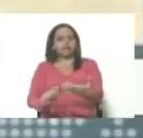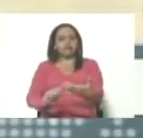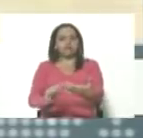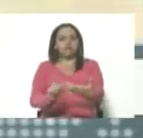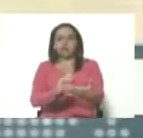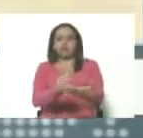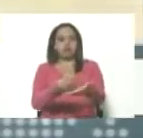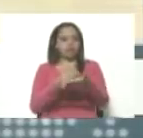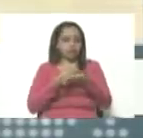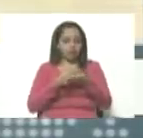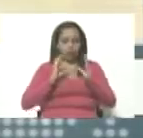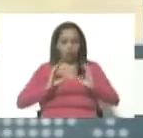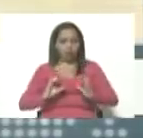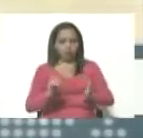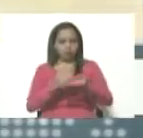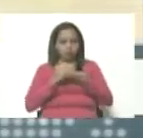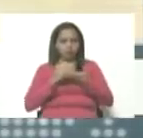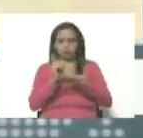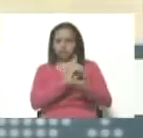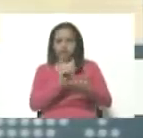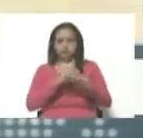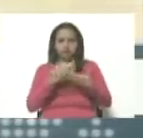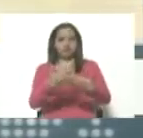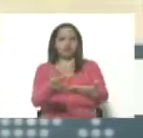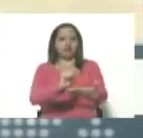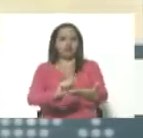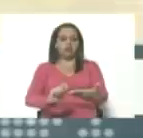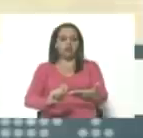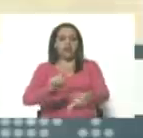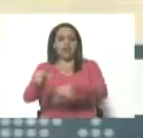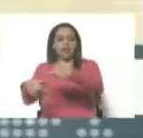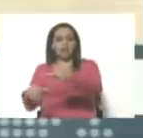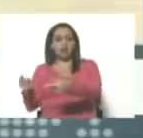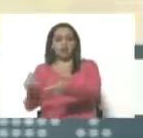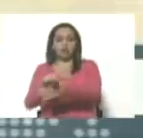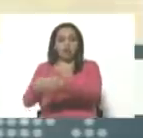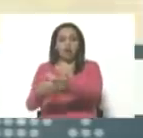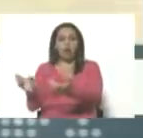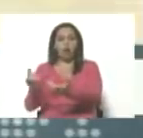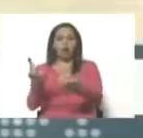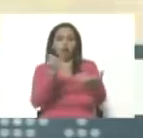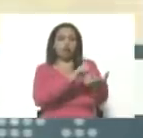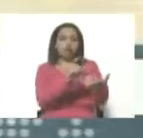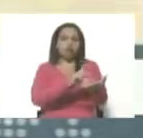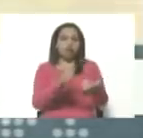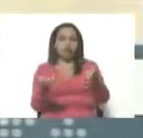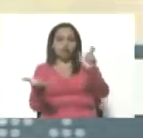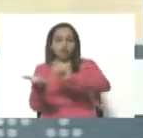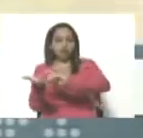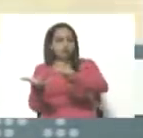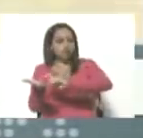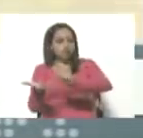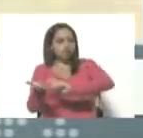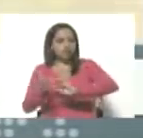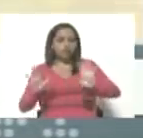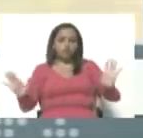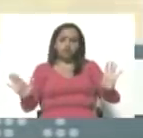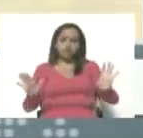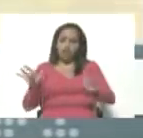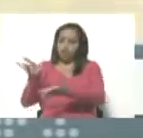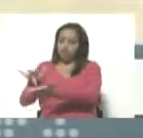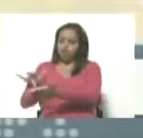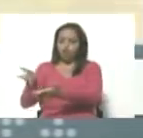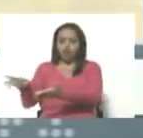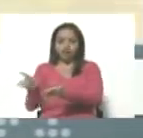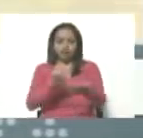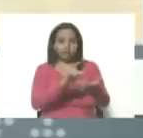me lo pego al cuerpo. Y luego, o me lavo las manos o alcoholito, compadre. Ustedes pueden